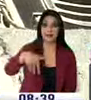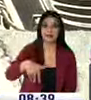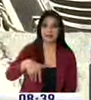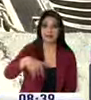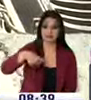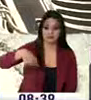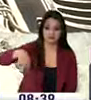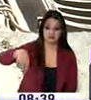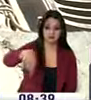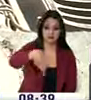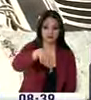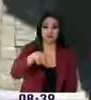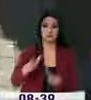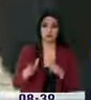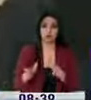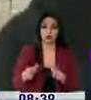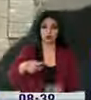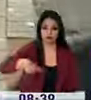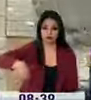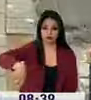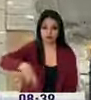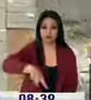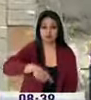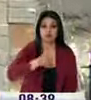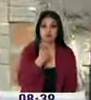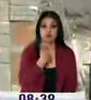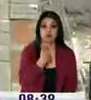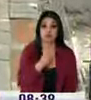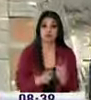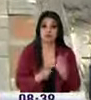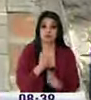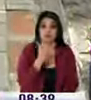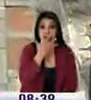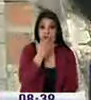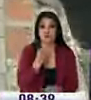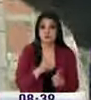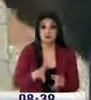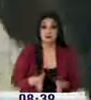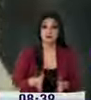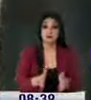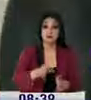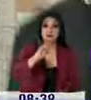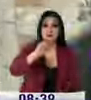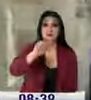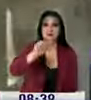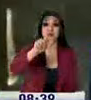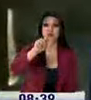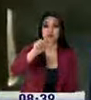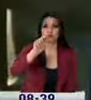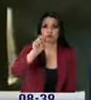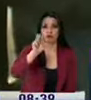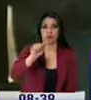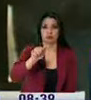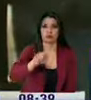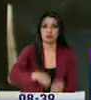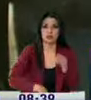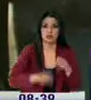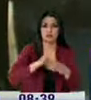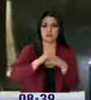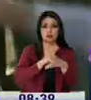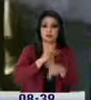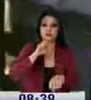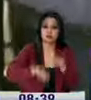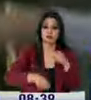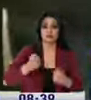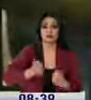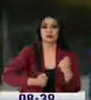de ella se ha formado un hueco enorme que causa disgustos a los conductores de la Maldonado. Cada daño de los automóviles, de los buses grandes y a